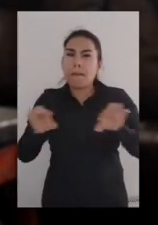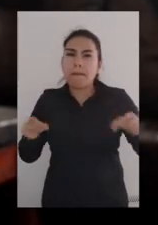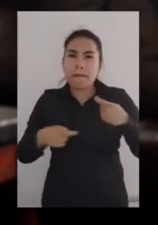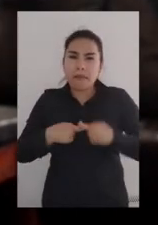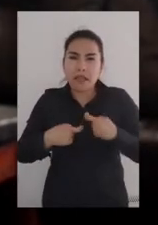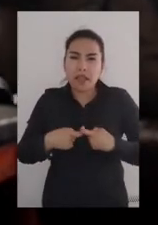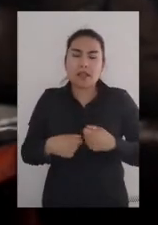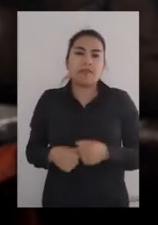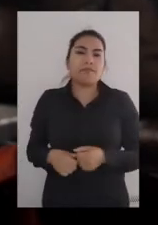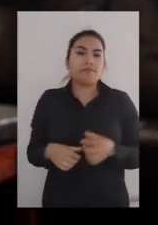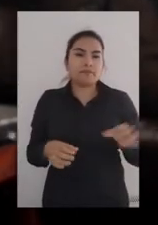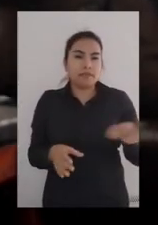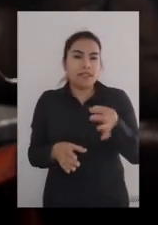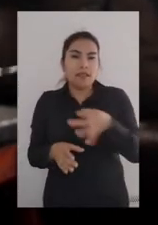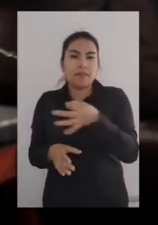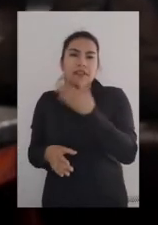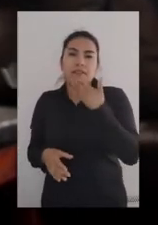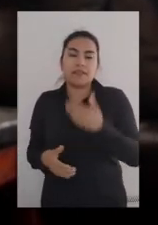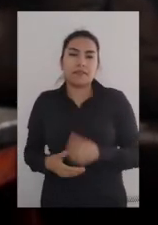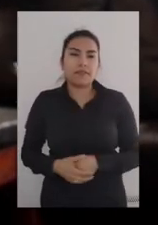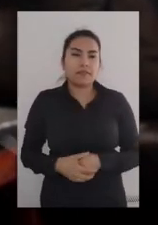ellos van a reconocer